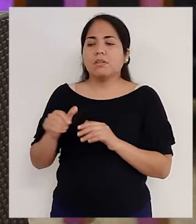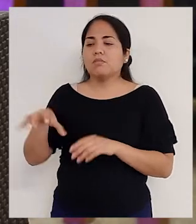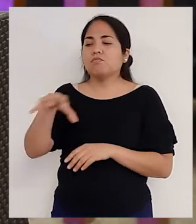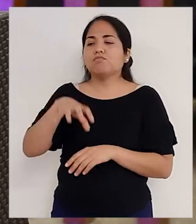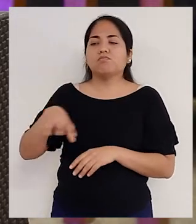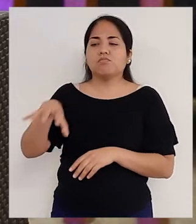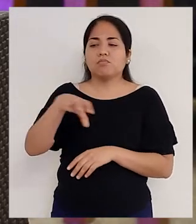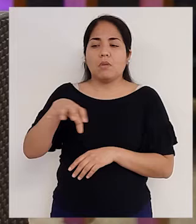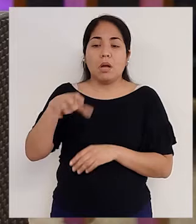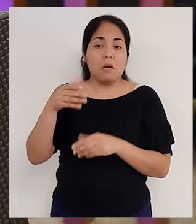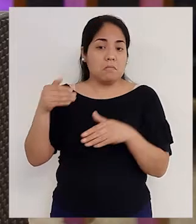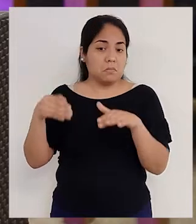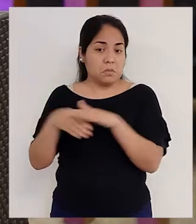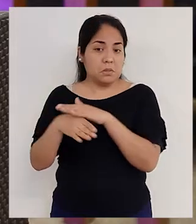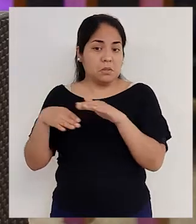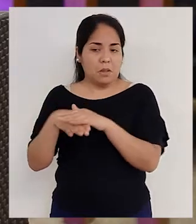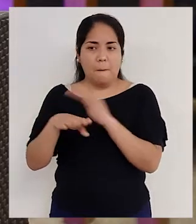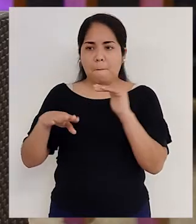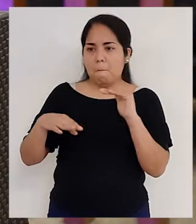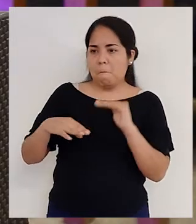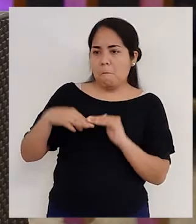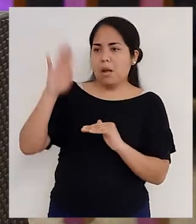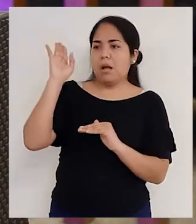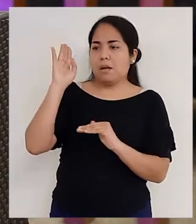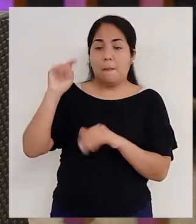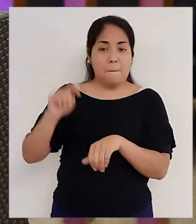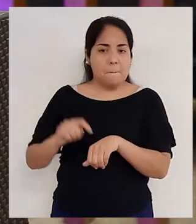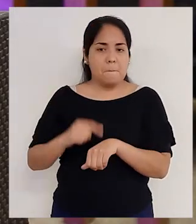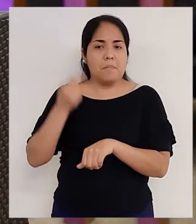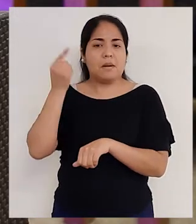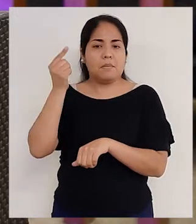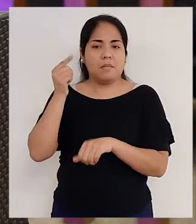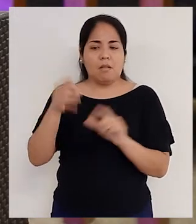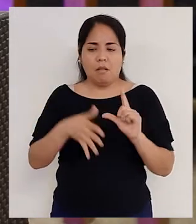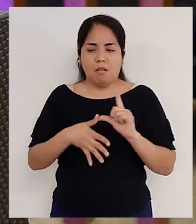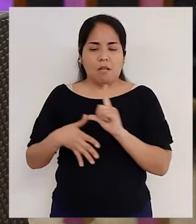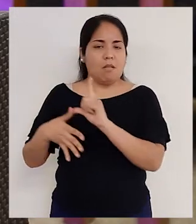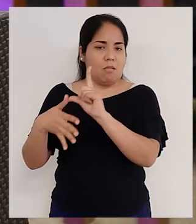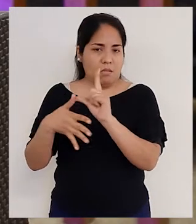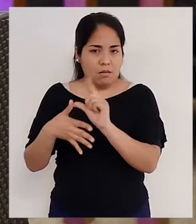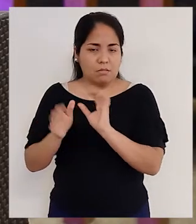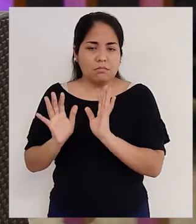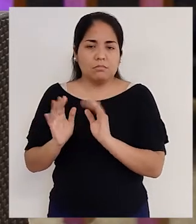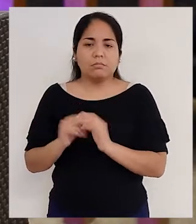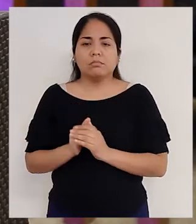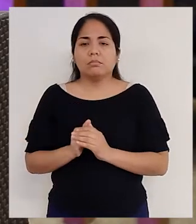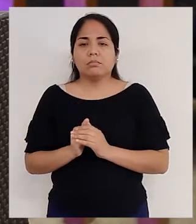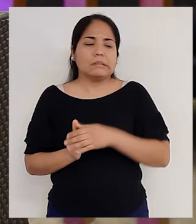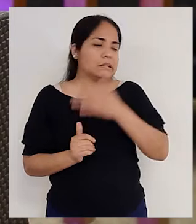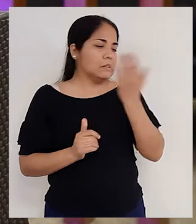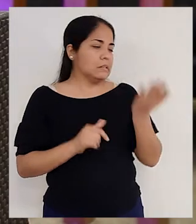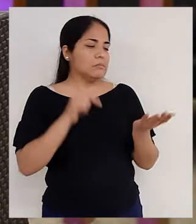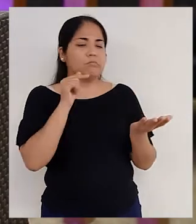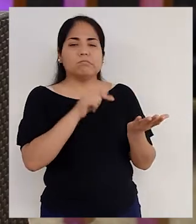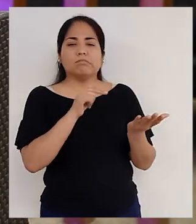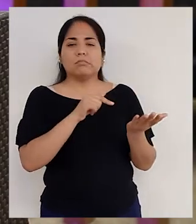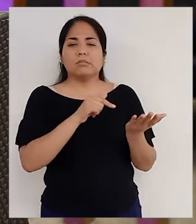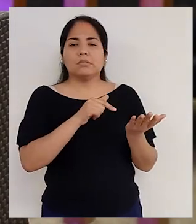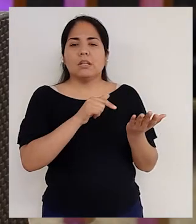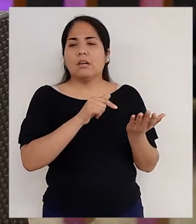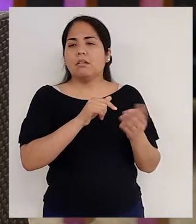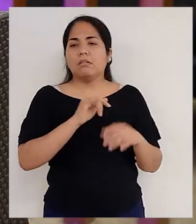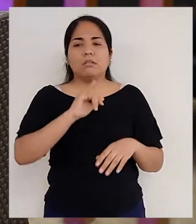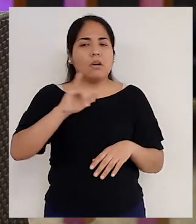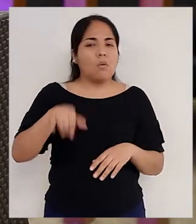ser el distrito más accesible o el distrito accesible, el primero en Latinoamérica. Pero versus